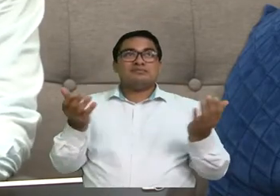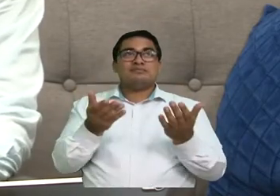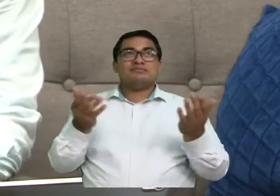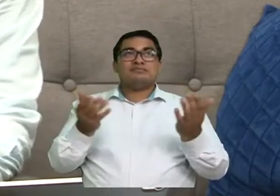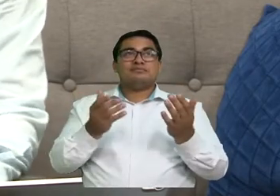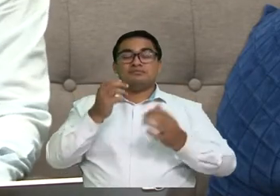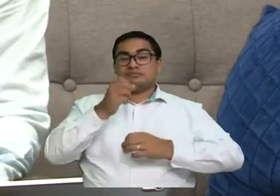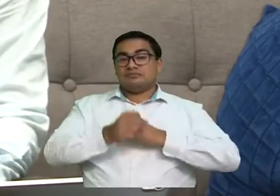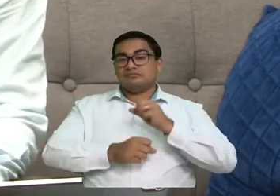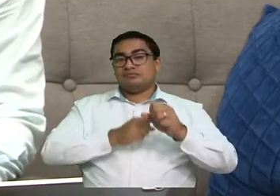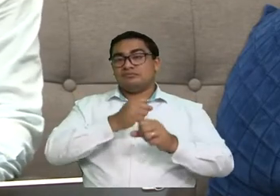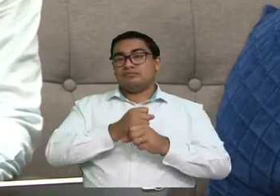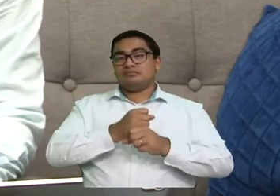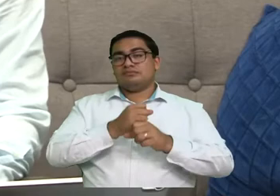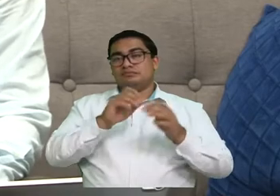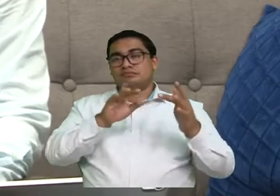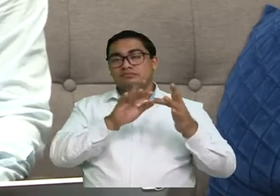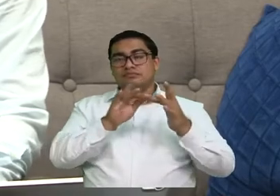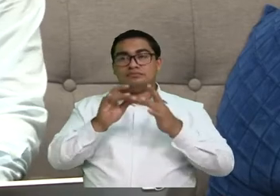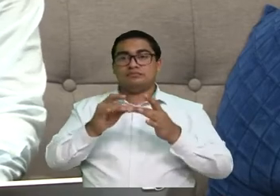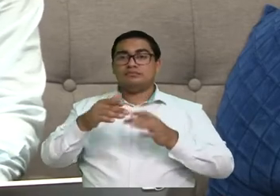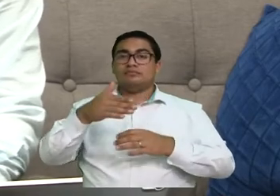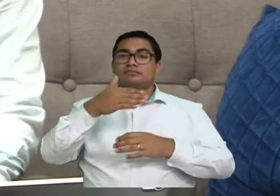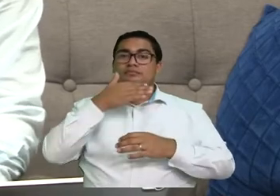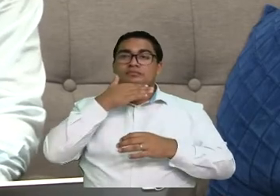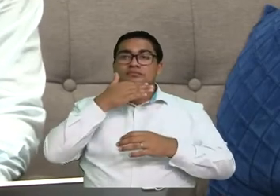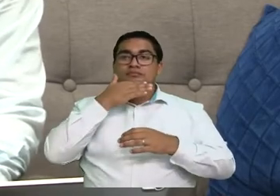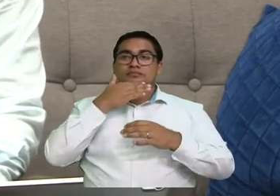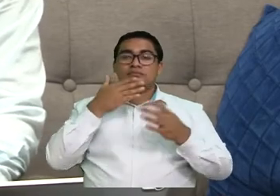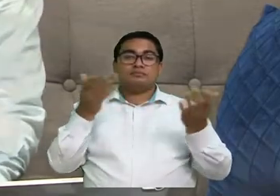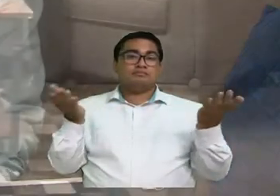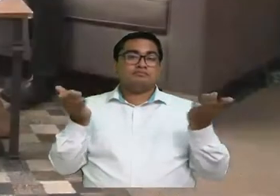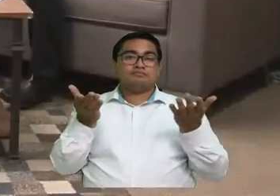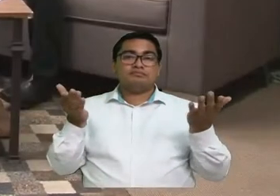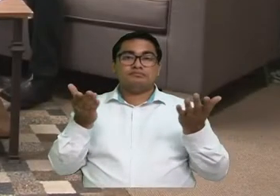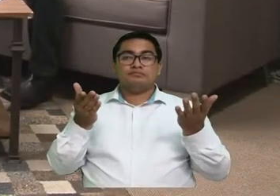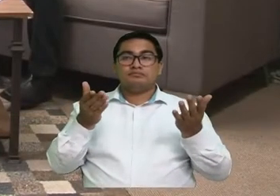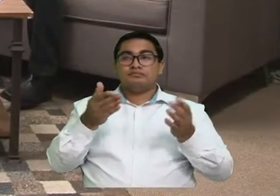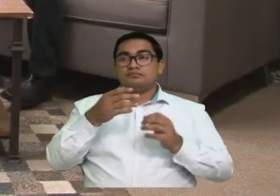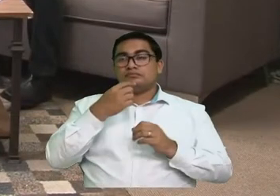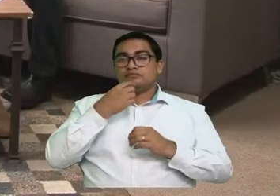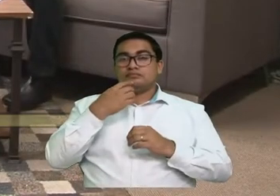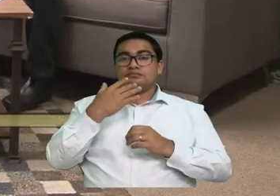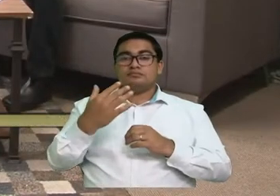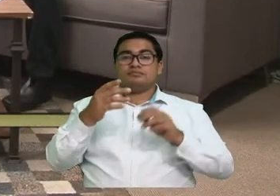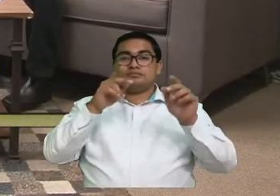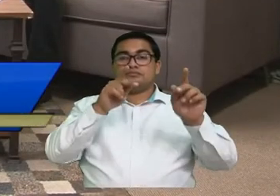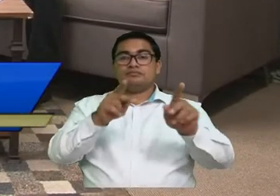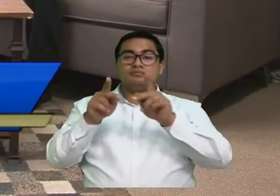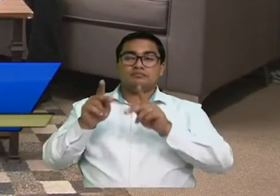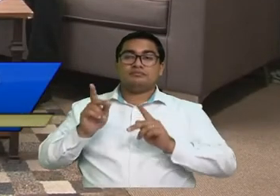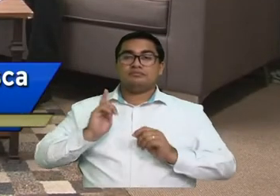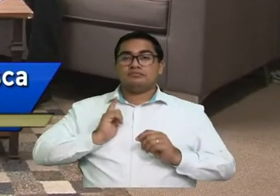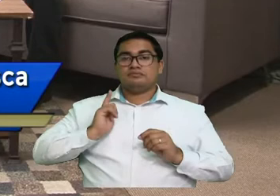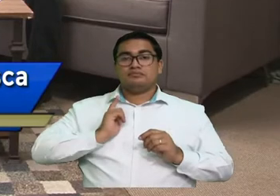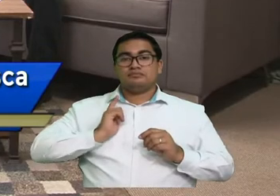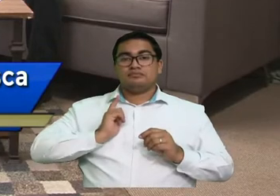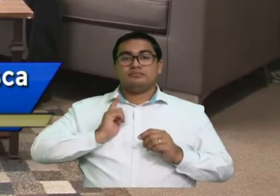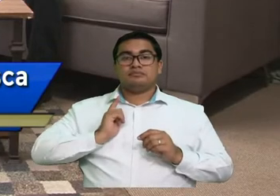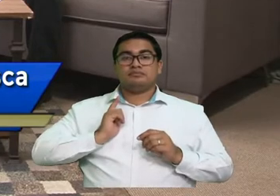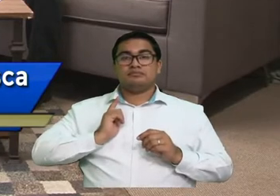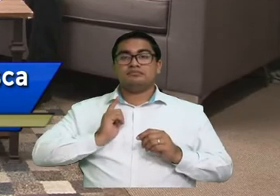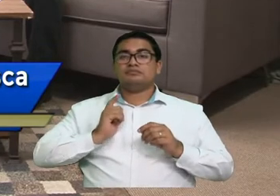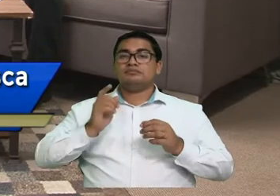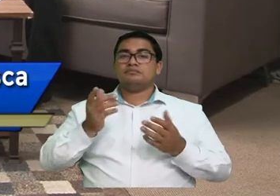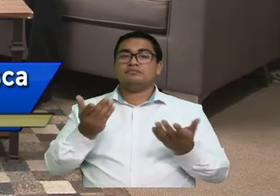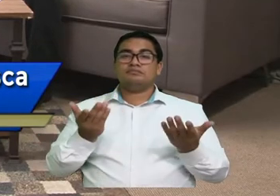año especial, como decía vos. Este es un año atípico donde nosotros teníamos y